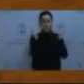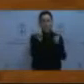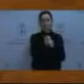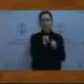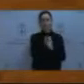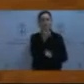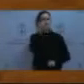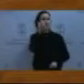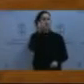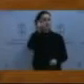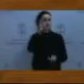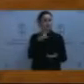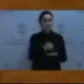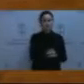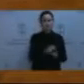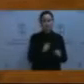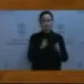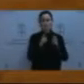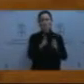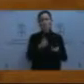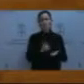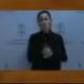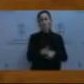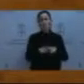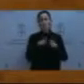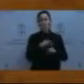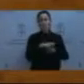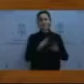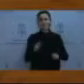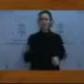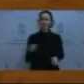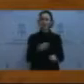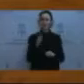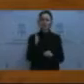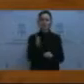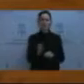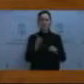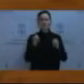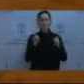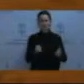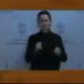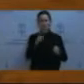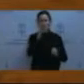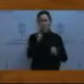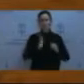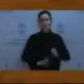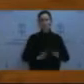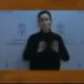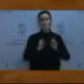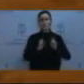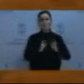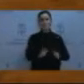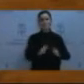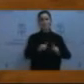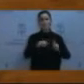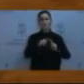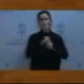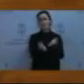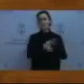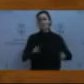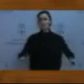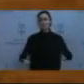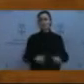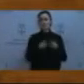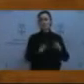mujeres rurales en el sector agrario tiene consecuencias negativas para ellas mismas en particular y, lo que es más grave, para la sociedad